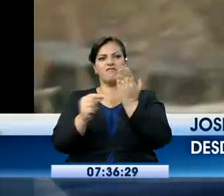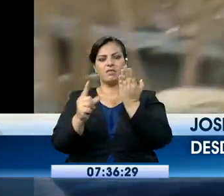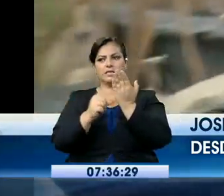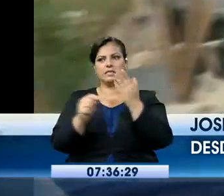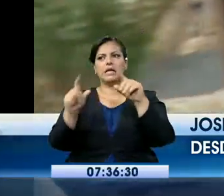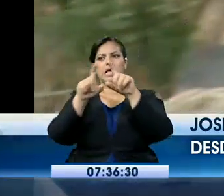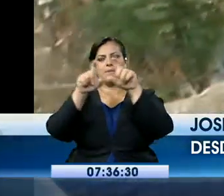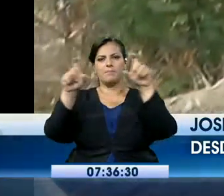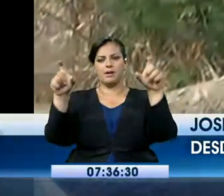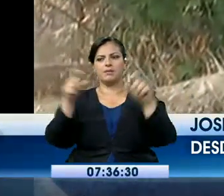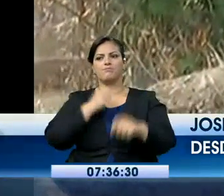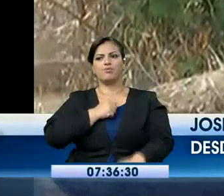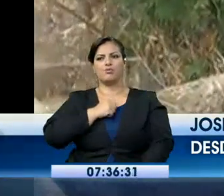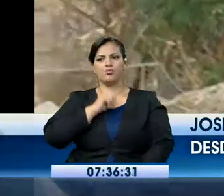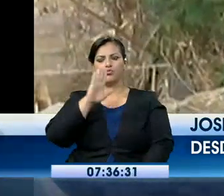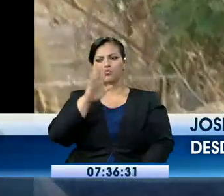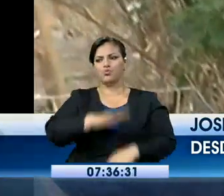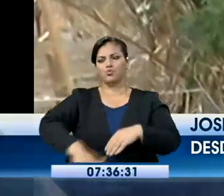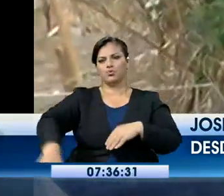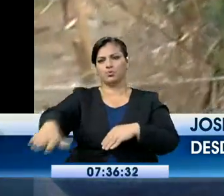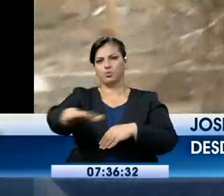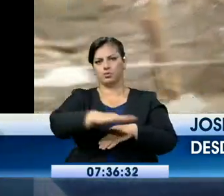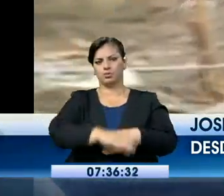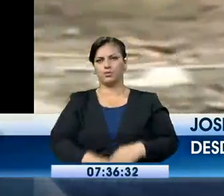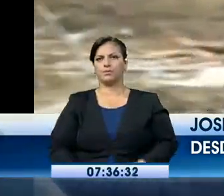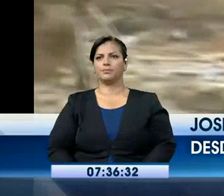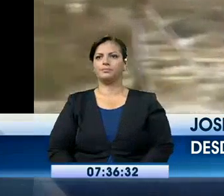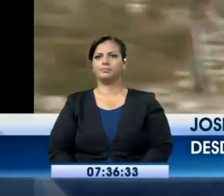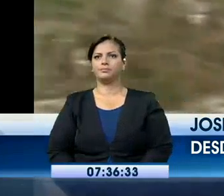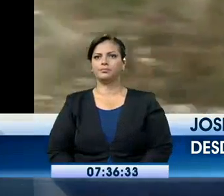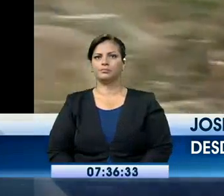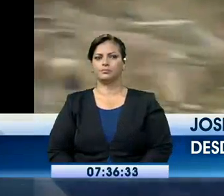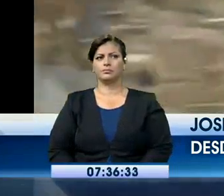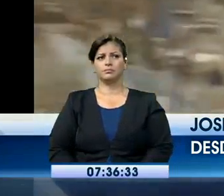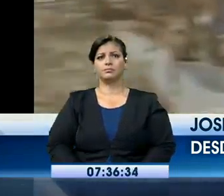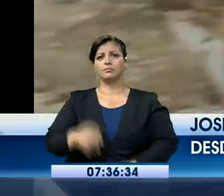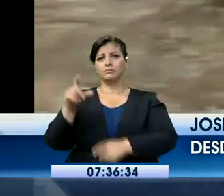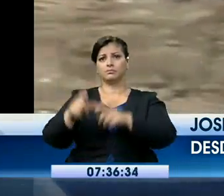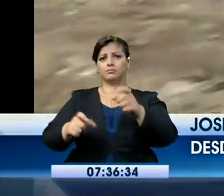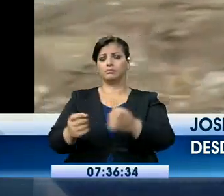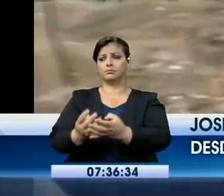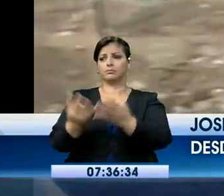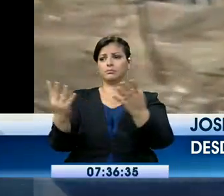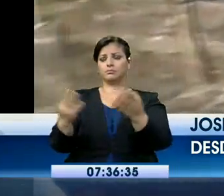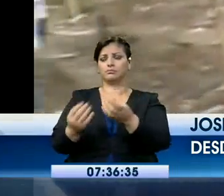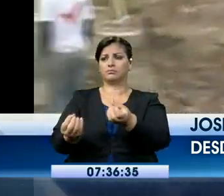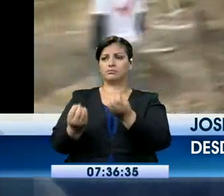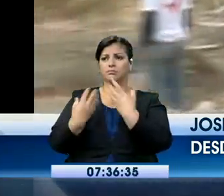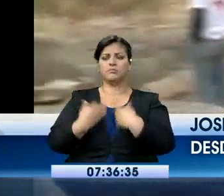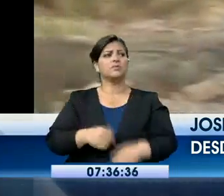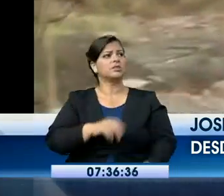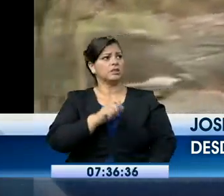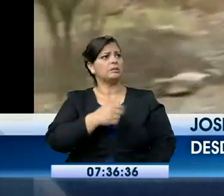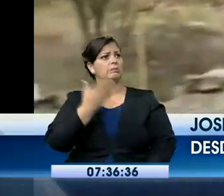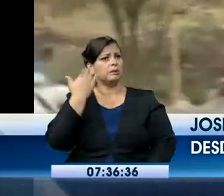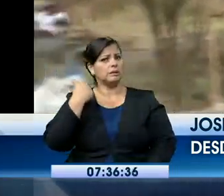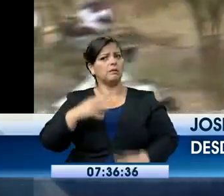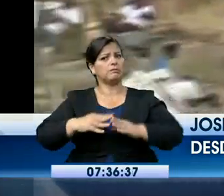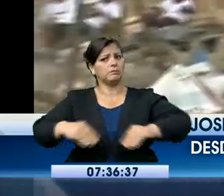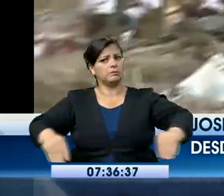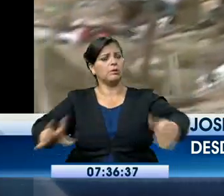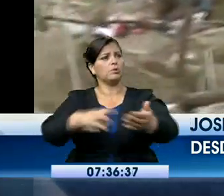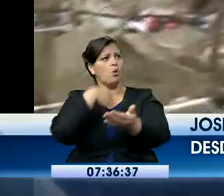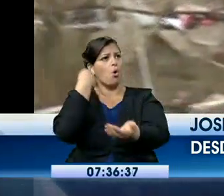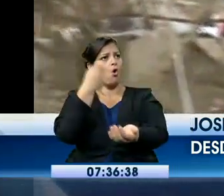les vendió en este caso? Sí, han indicado eso, pero en ese caso las instituciones públicas competentes están haciendo las investigaciones